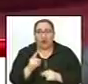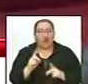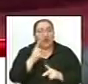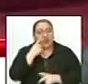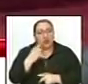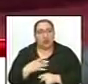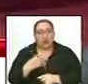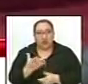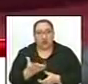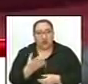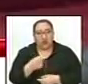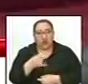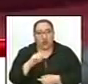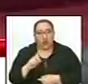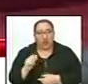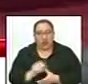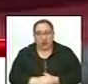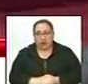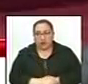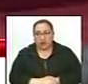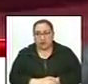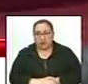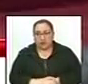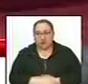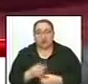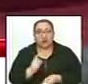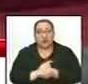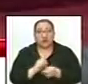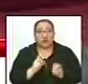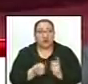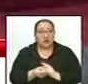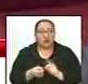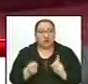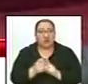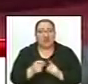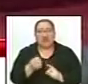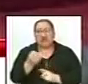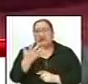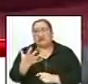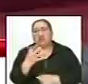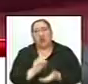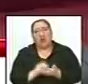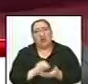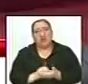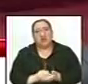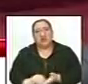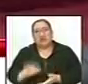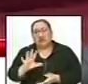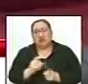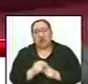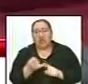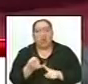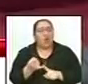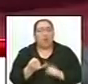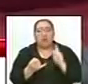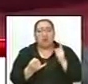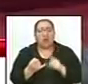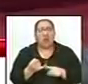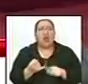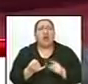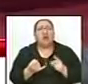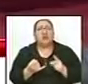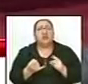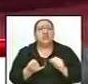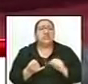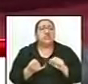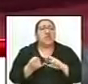señor Gutiérrez y Parragués ha cambiado de versión como 5 veces. Primero, señaló